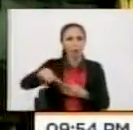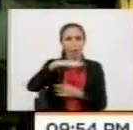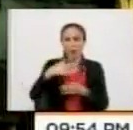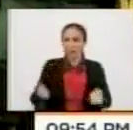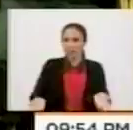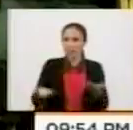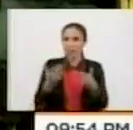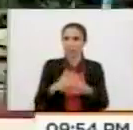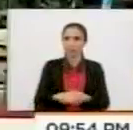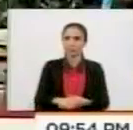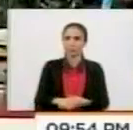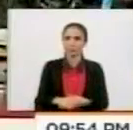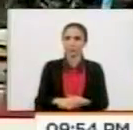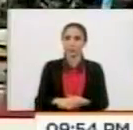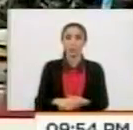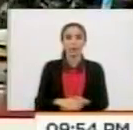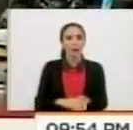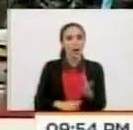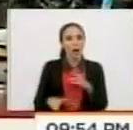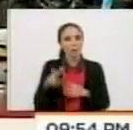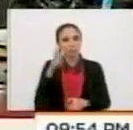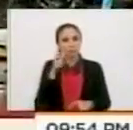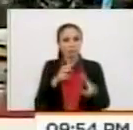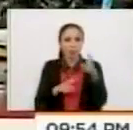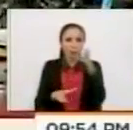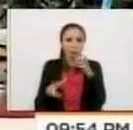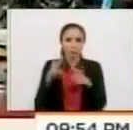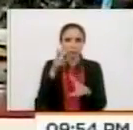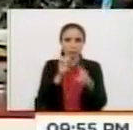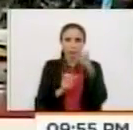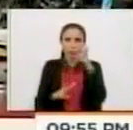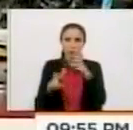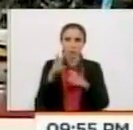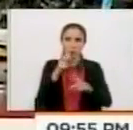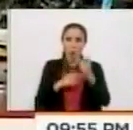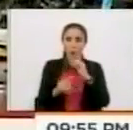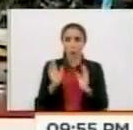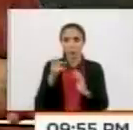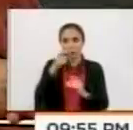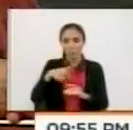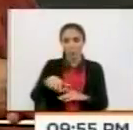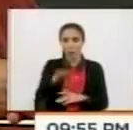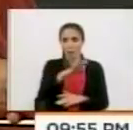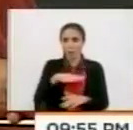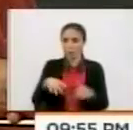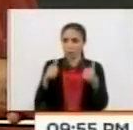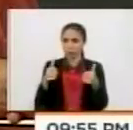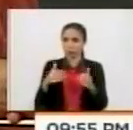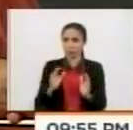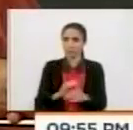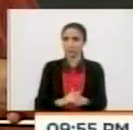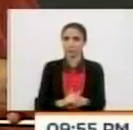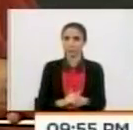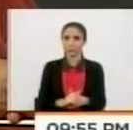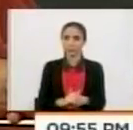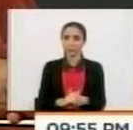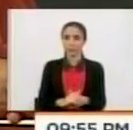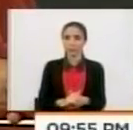a la calle y hemos aprendido a escuchar al pueblo. Gracias a Dios. ¿Qué hemos aprendido a escuchar al pueblo? Para bien o para